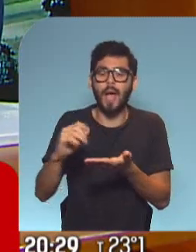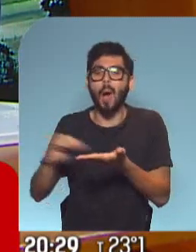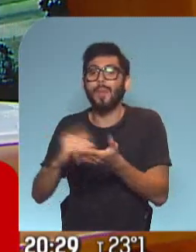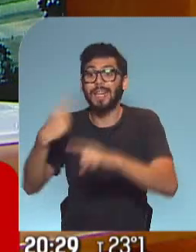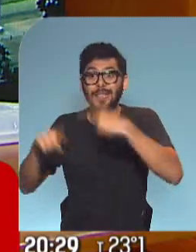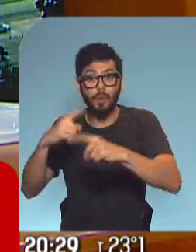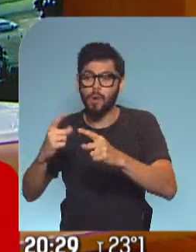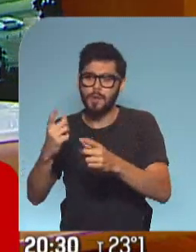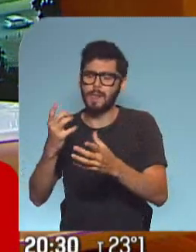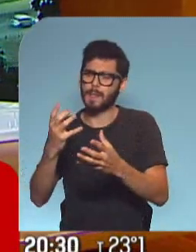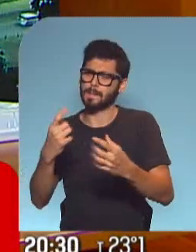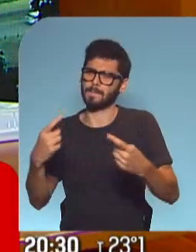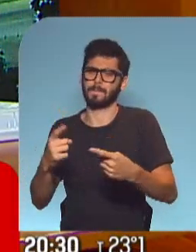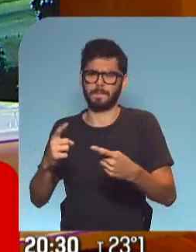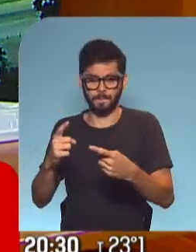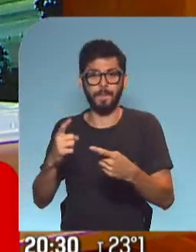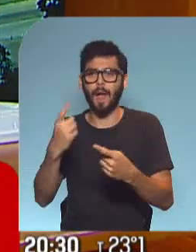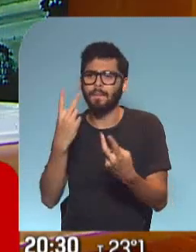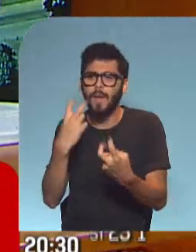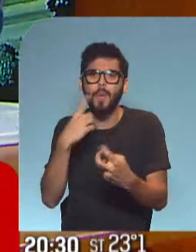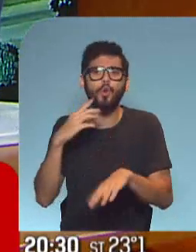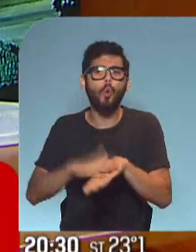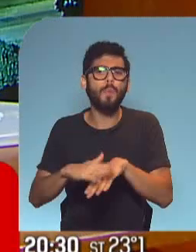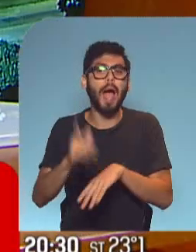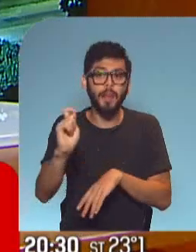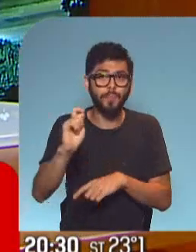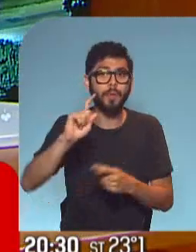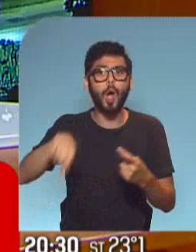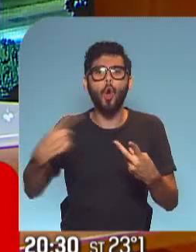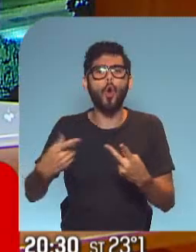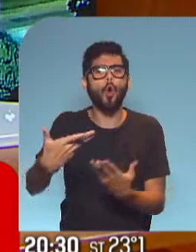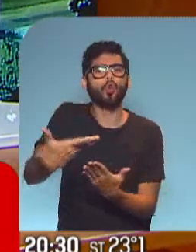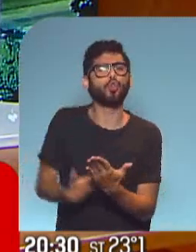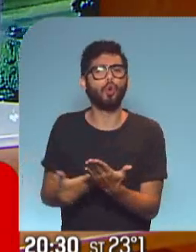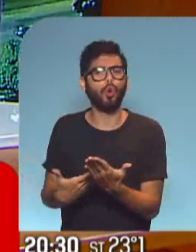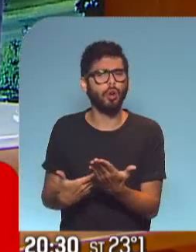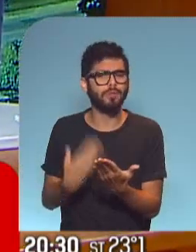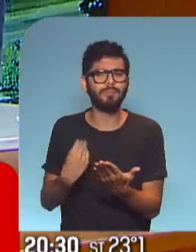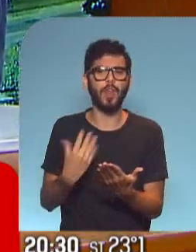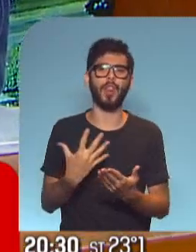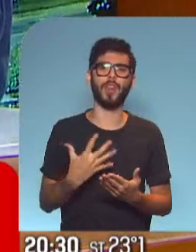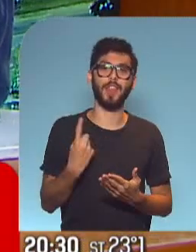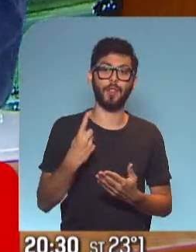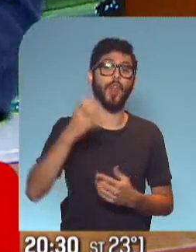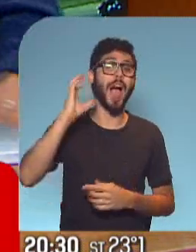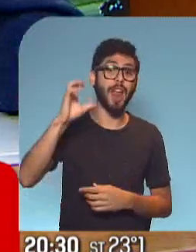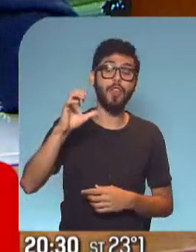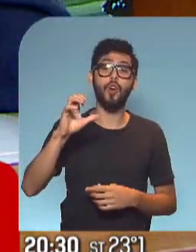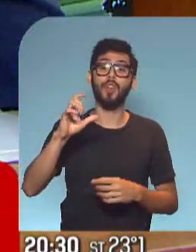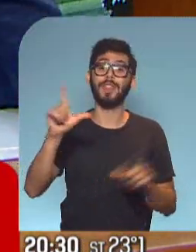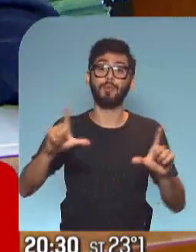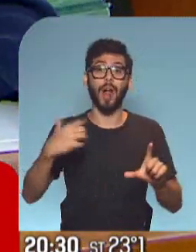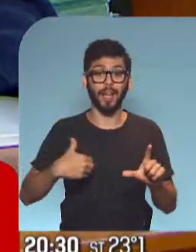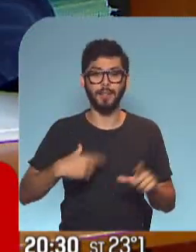investigando justamente bueno las responsabilidades y hay otro comunicado en este caso por parte del directorio de radio y televisión argentina lo